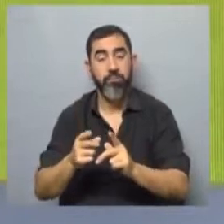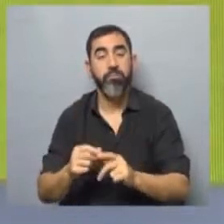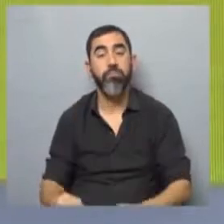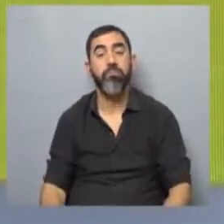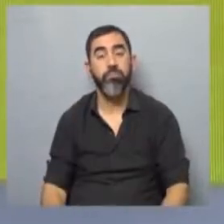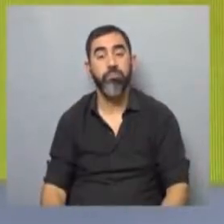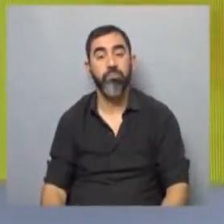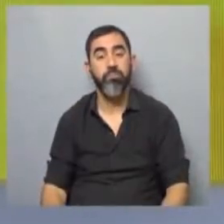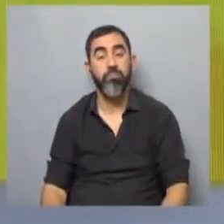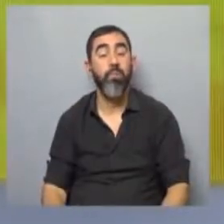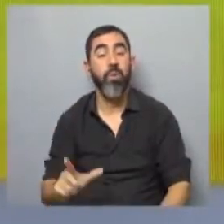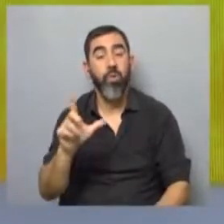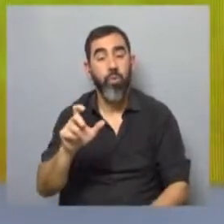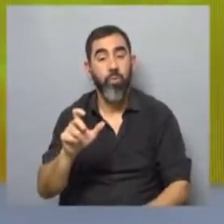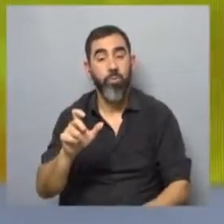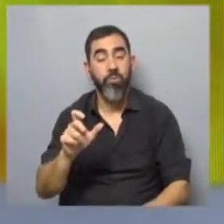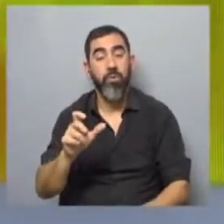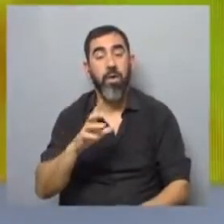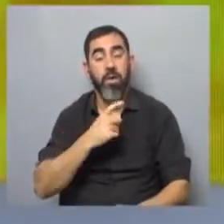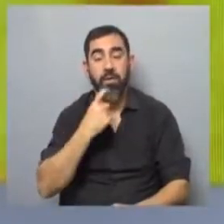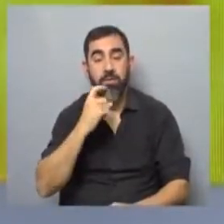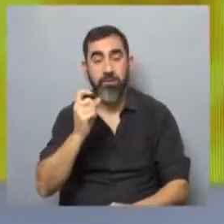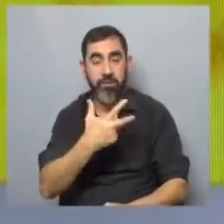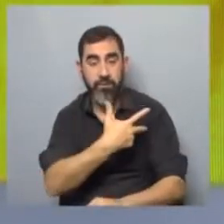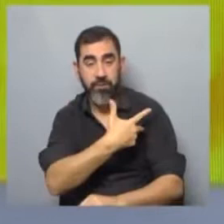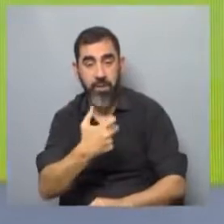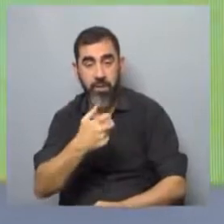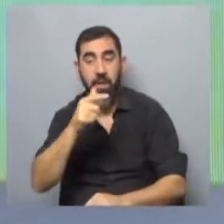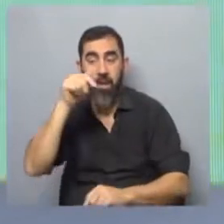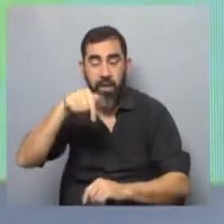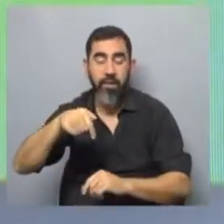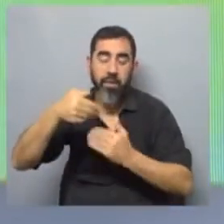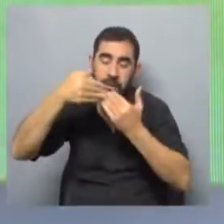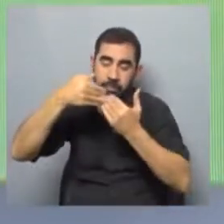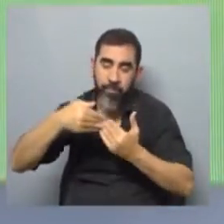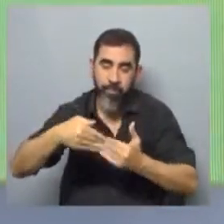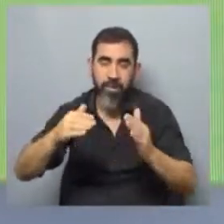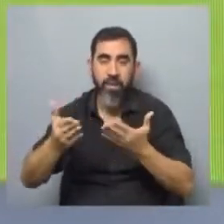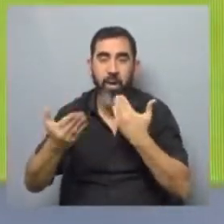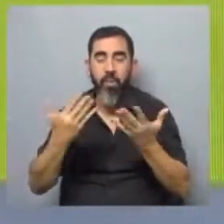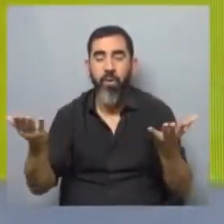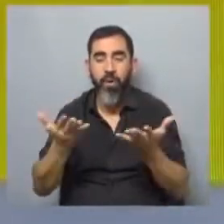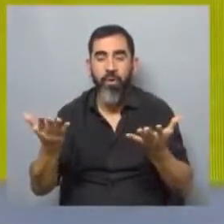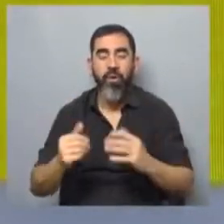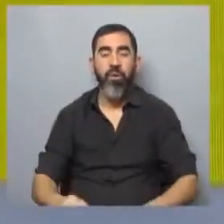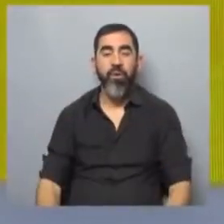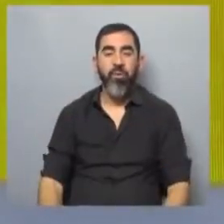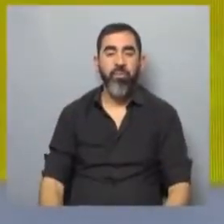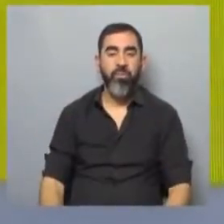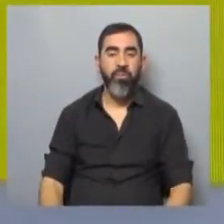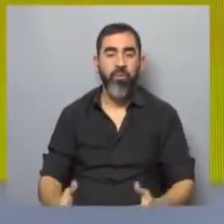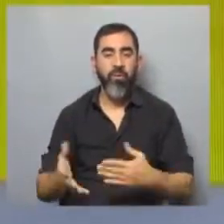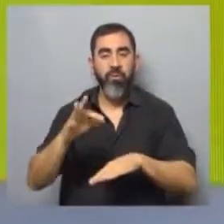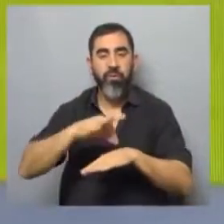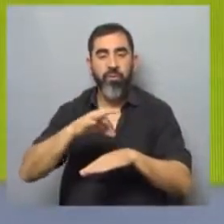estructuradas y obviamente, bueno, sacar la sangre. Y ahí empieza lo que vamos a hablar ahora de la ruta de la sangre. Para eso hablamos con la